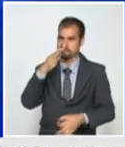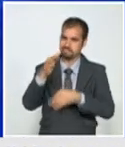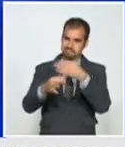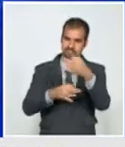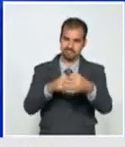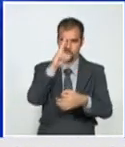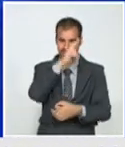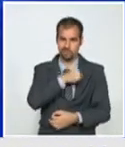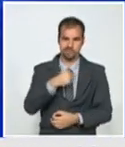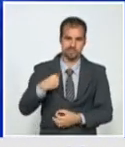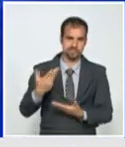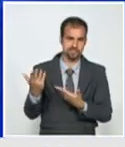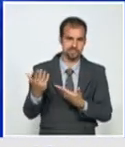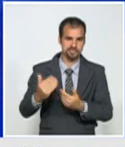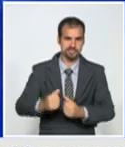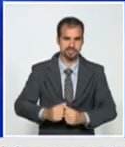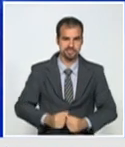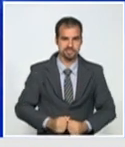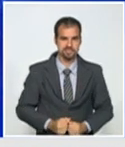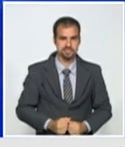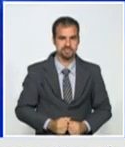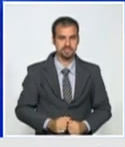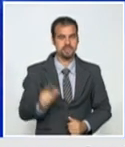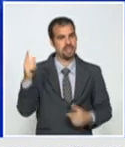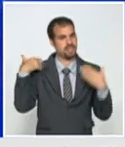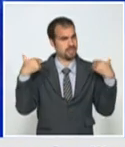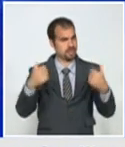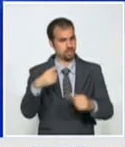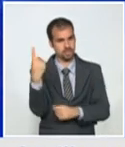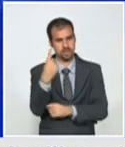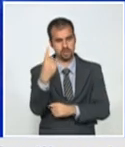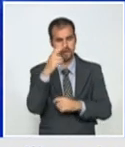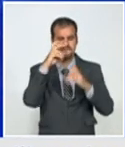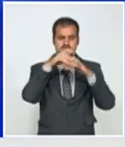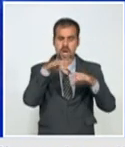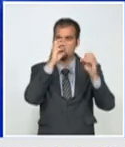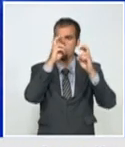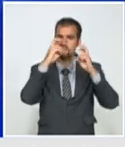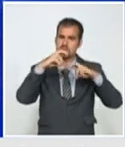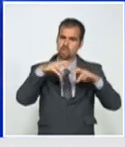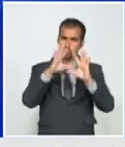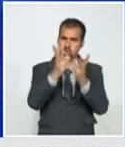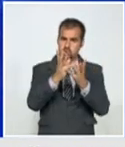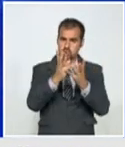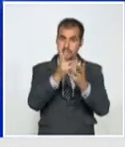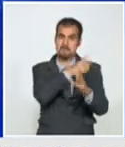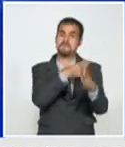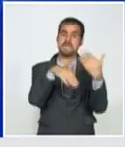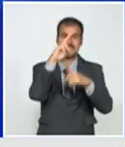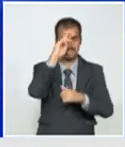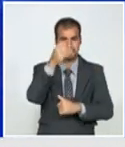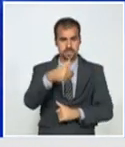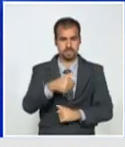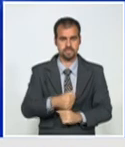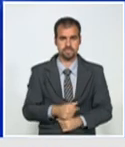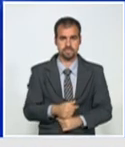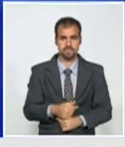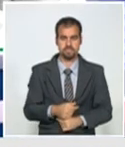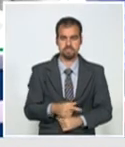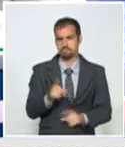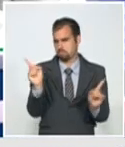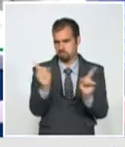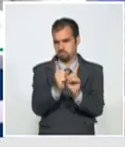Francisco Durán García, director nacional de epidemiología del Ministerio de Salud Pública. Se reportan hoy en nuestro